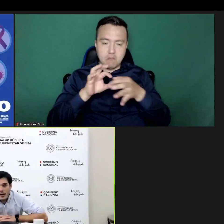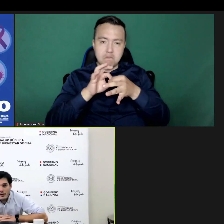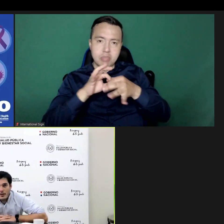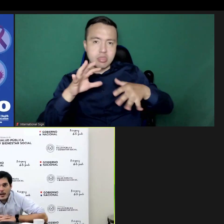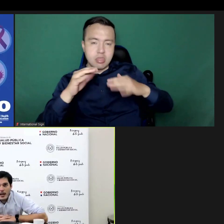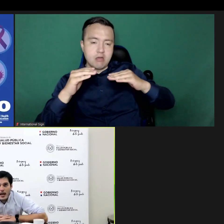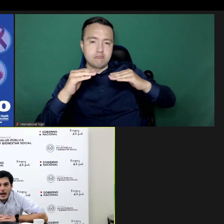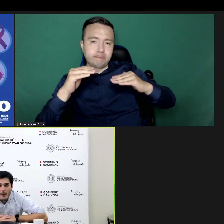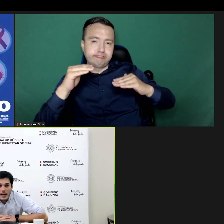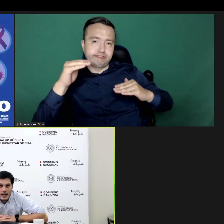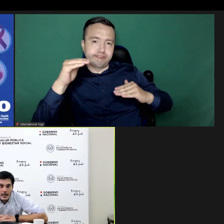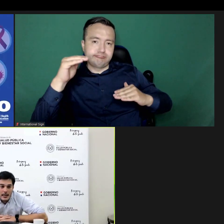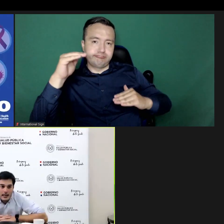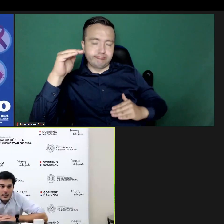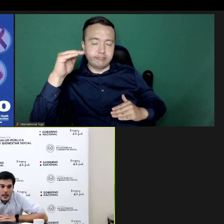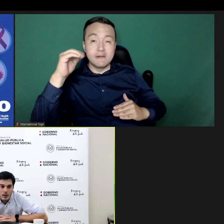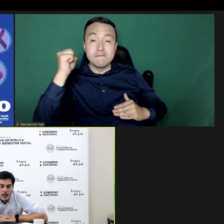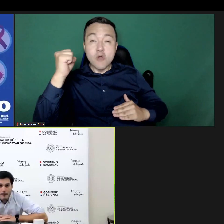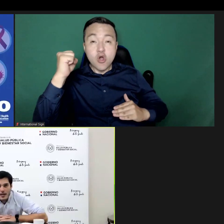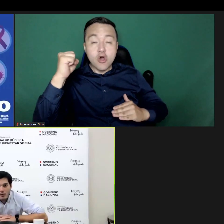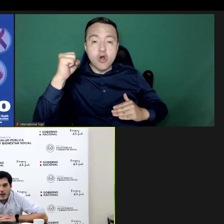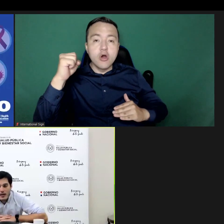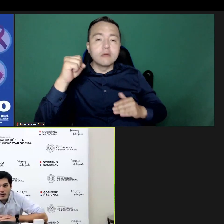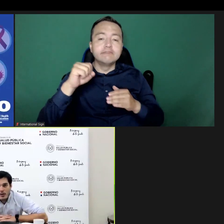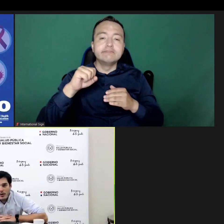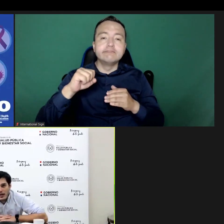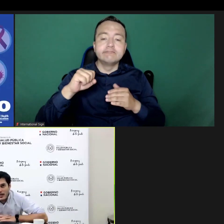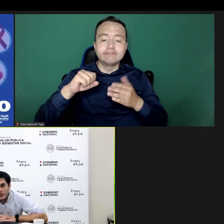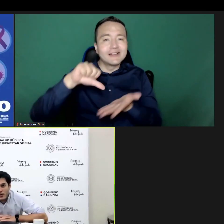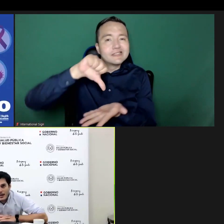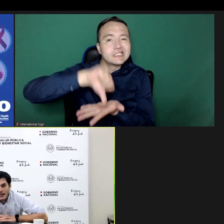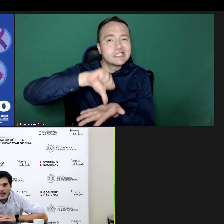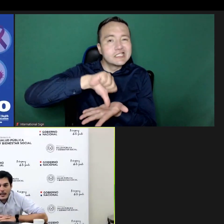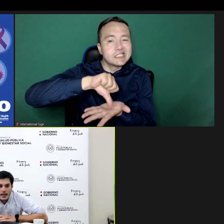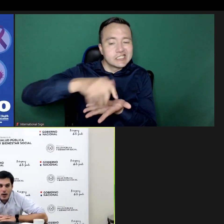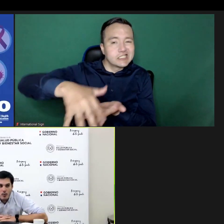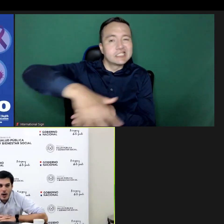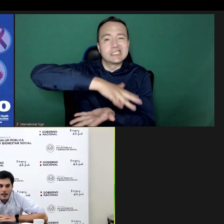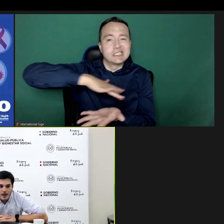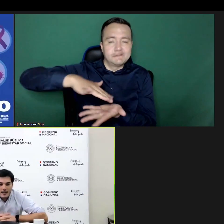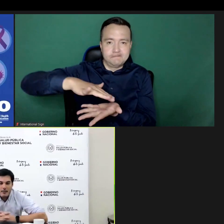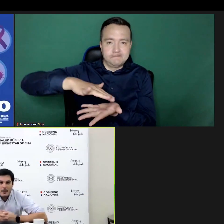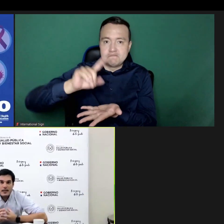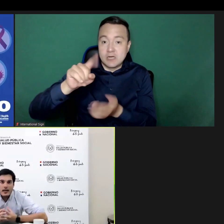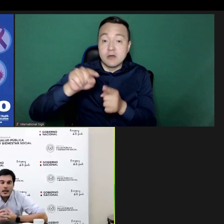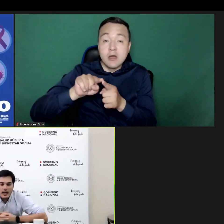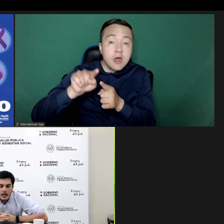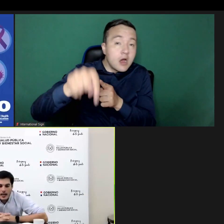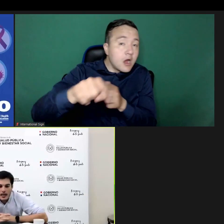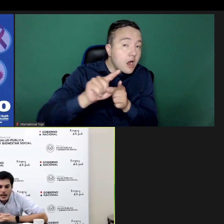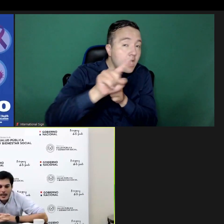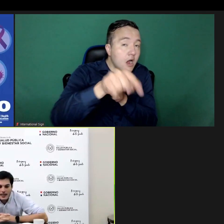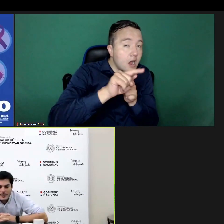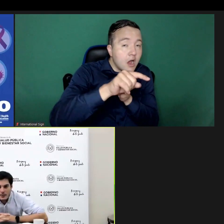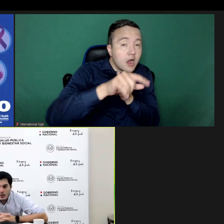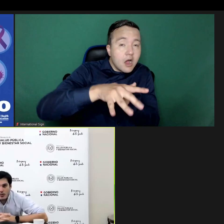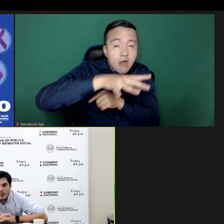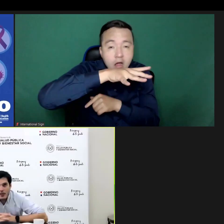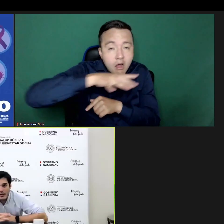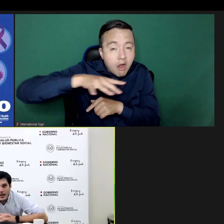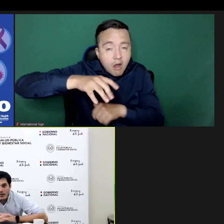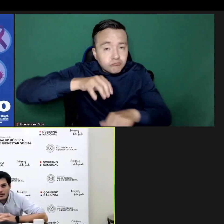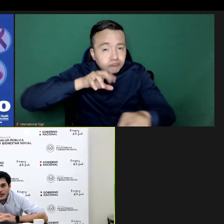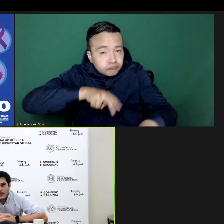centros urbanos. Ahora, en lo que es periurbano y lo que es rural, como hay prácticamente el